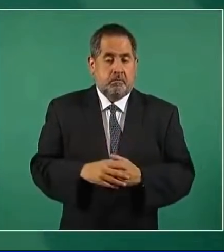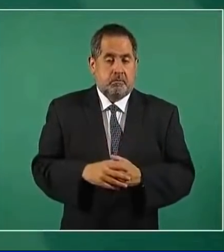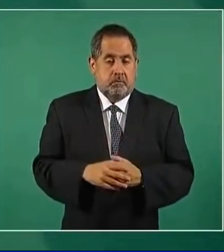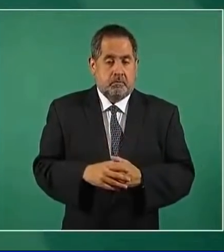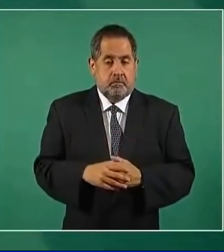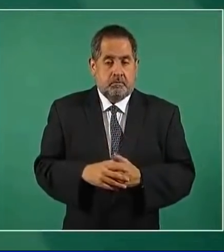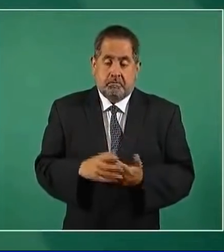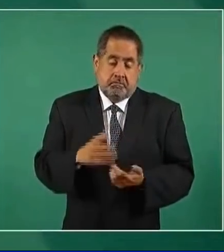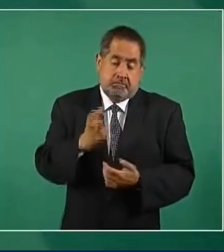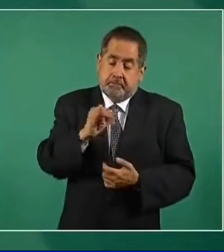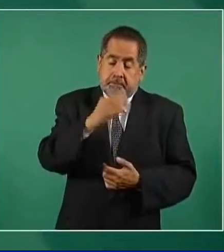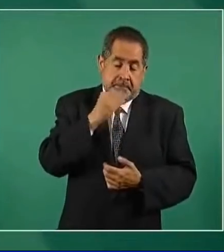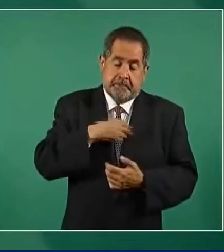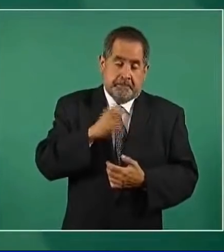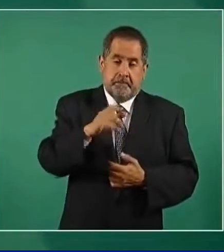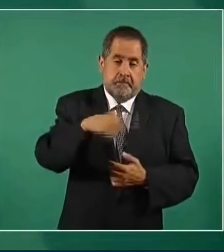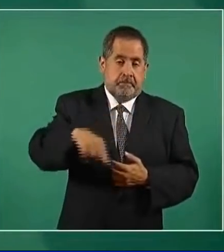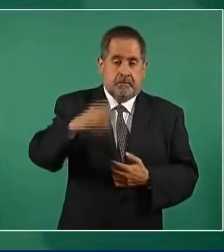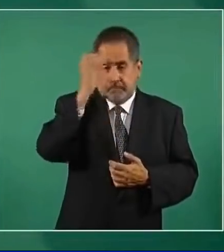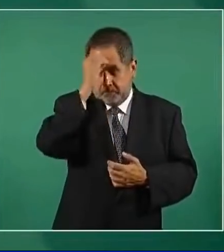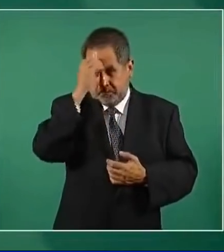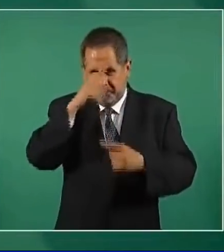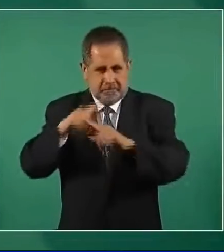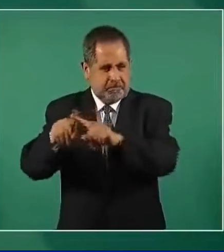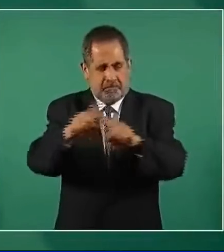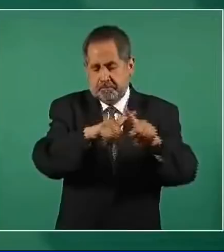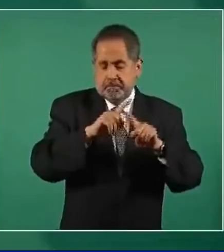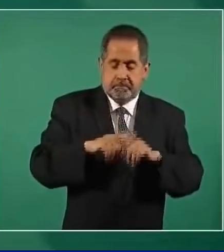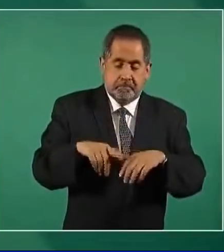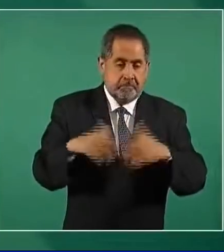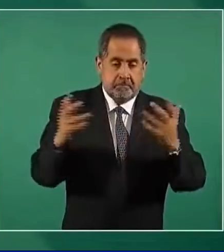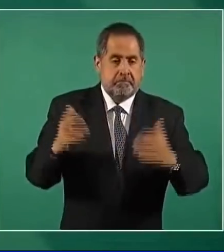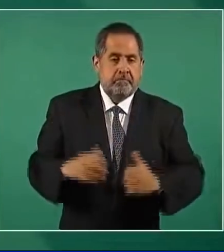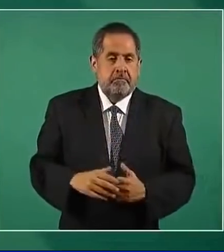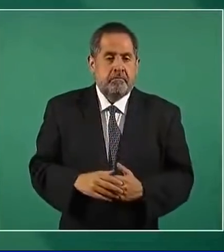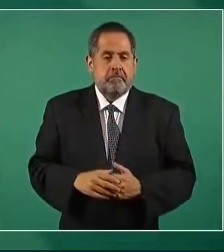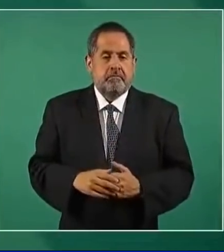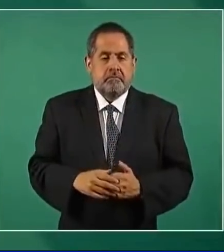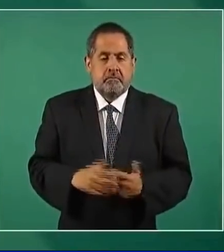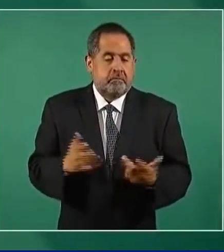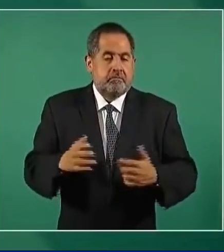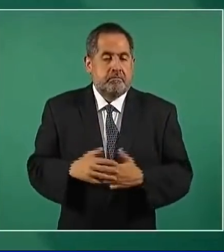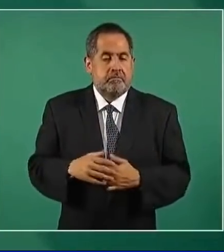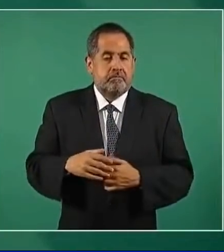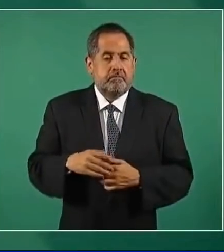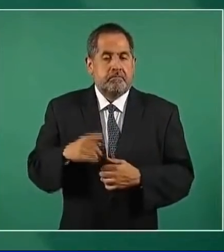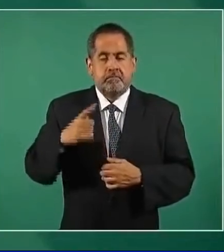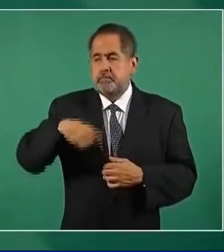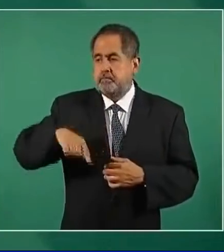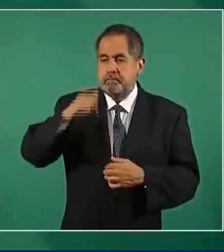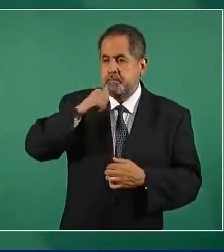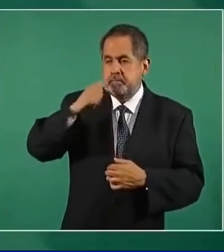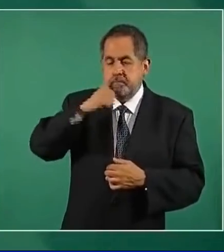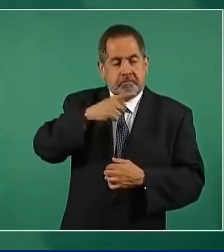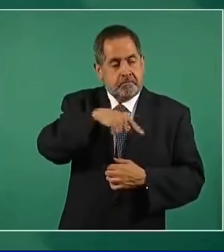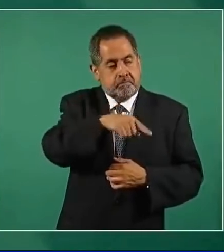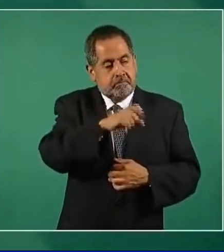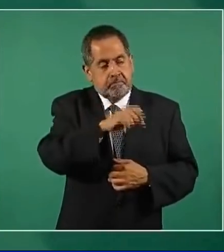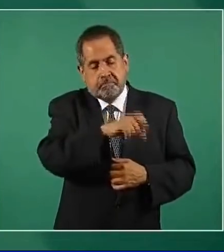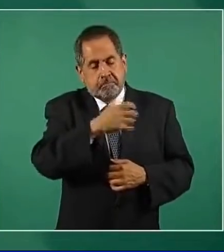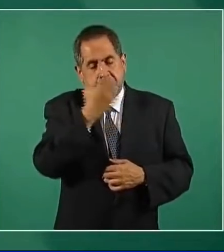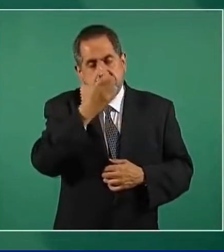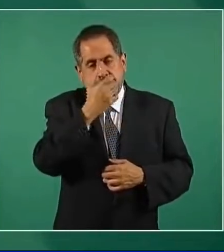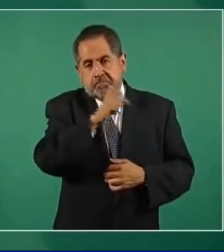aceptarse la opinión de todos y siempre ha existido el pensamiento conservador